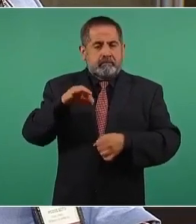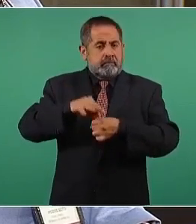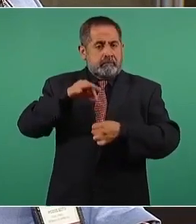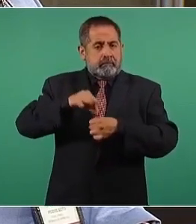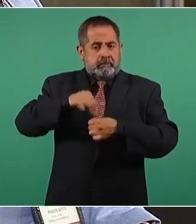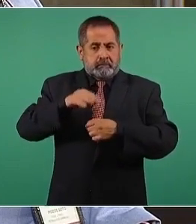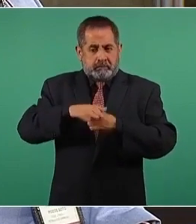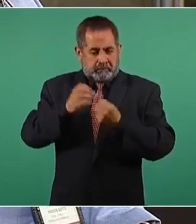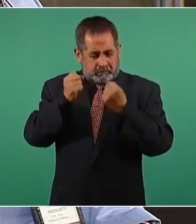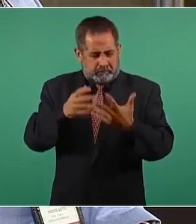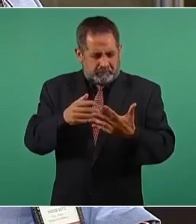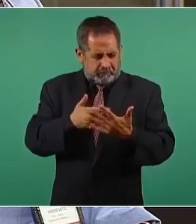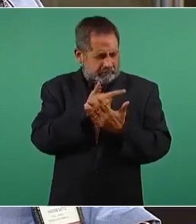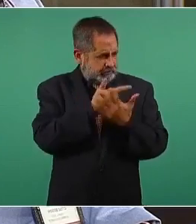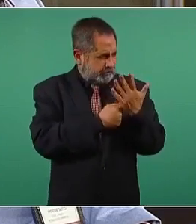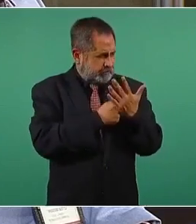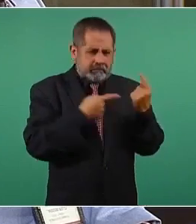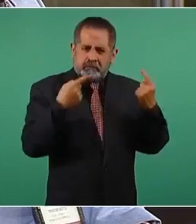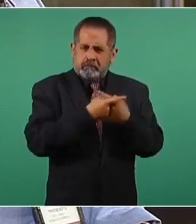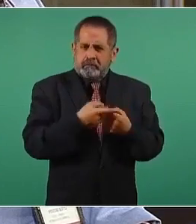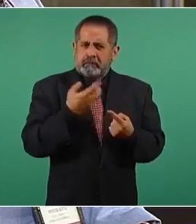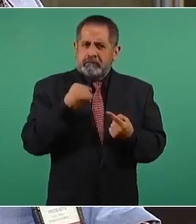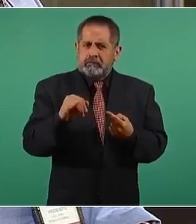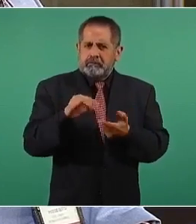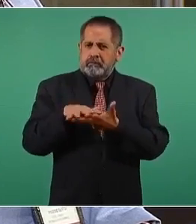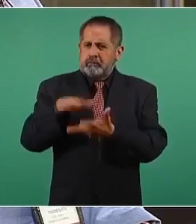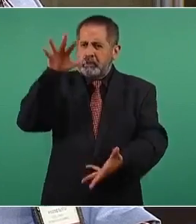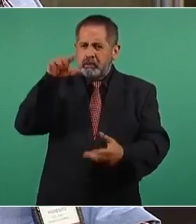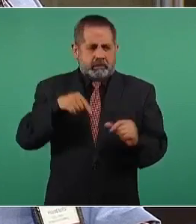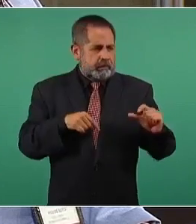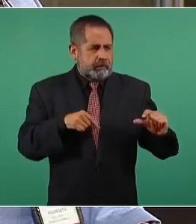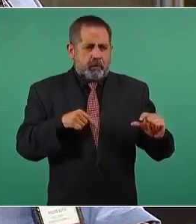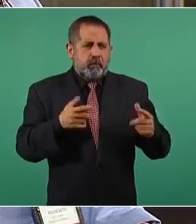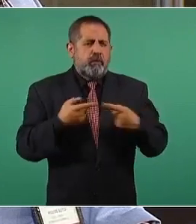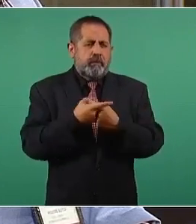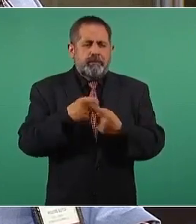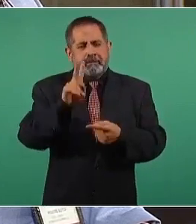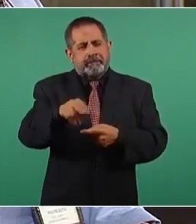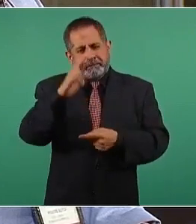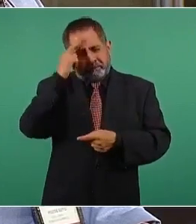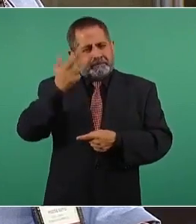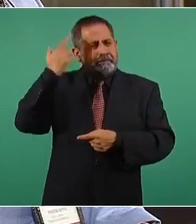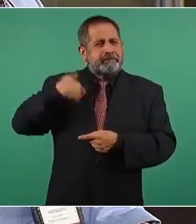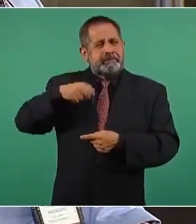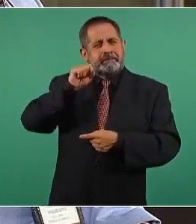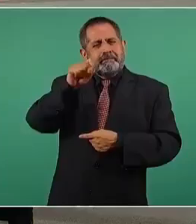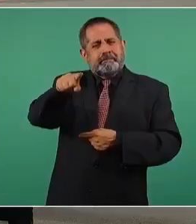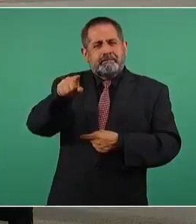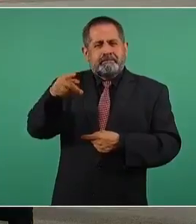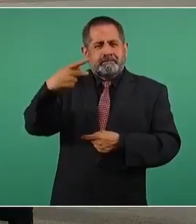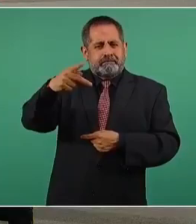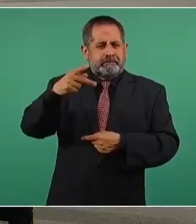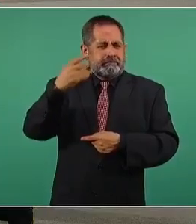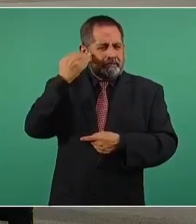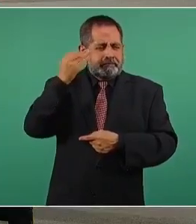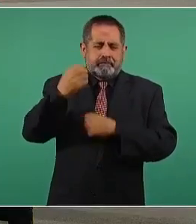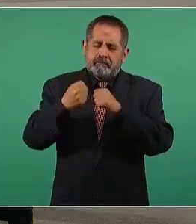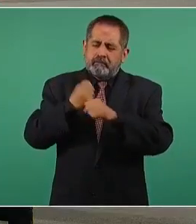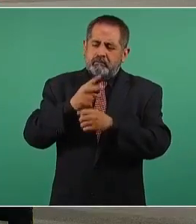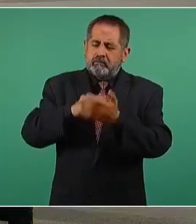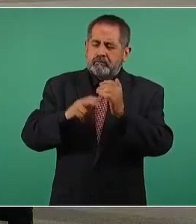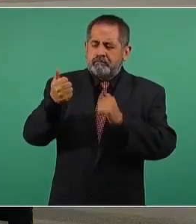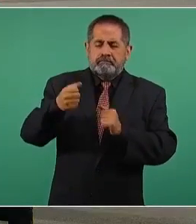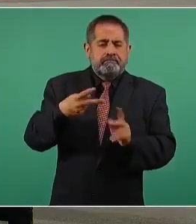en la lista nominal. Es el algoritmo que utilizaron en el 2006 cuando le robaron a usted la campaña. Sí, pero es